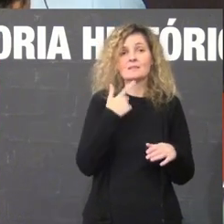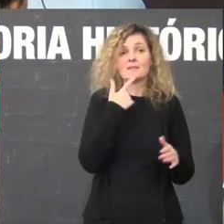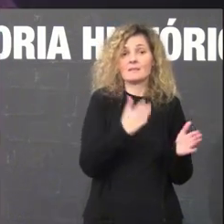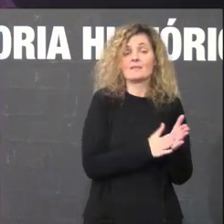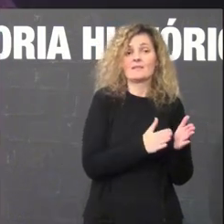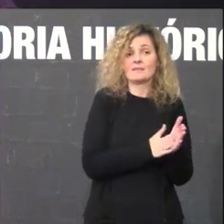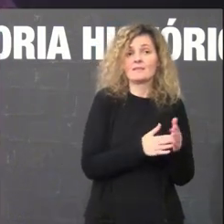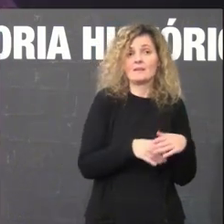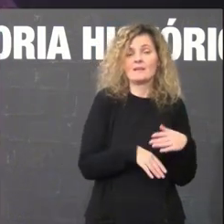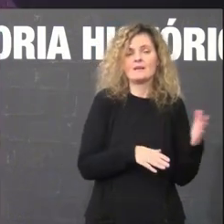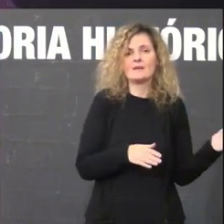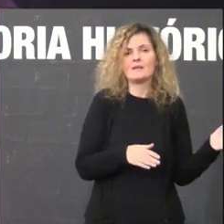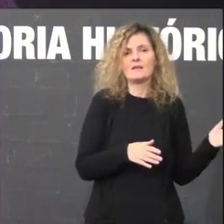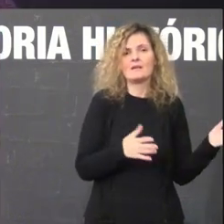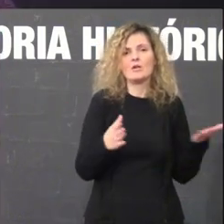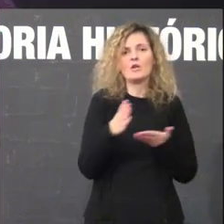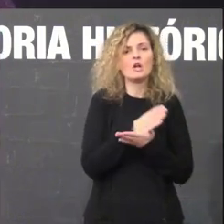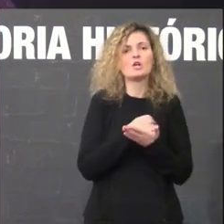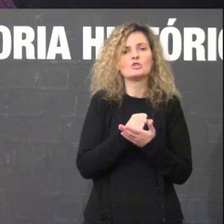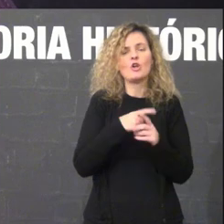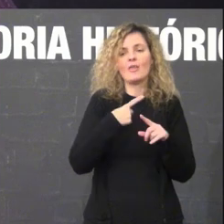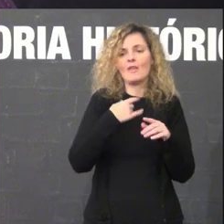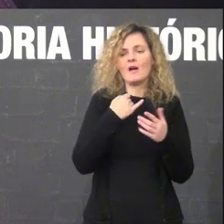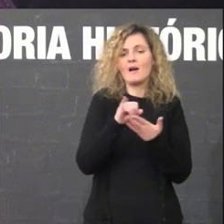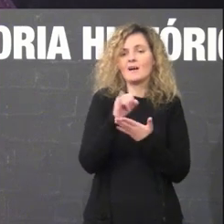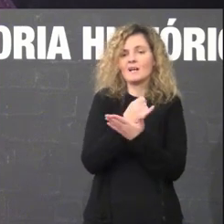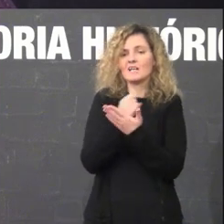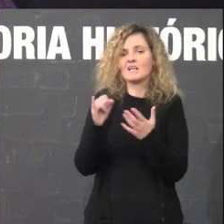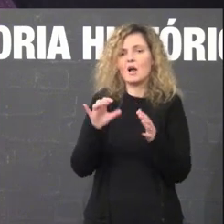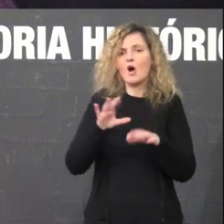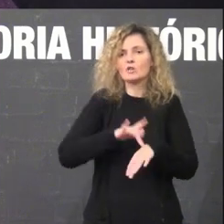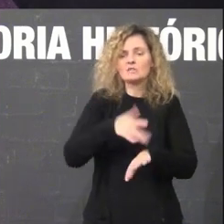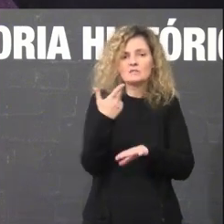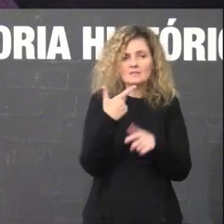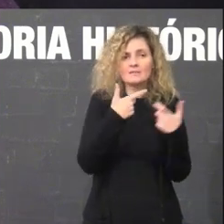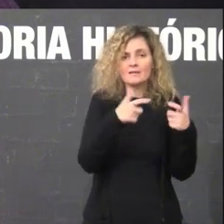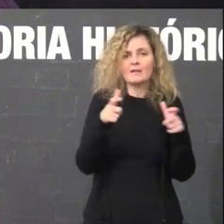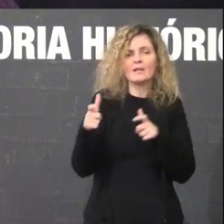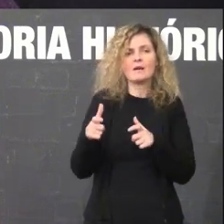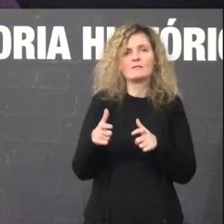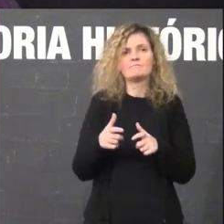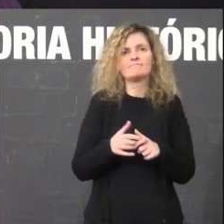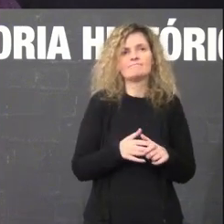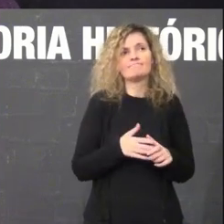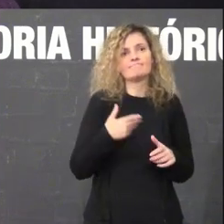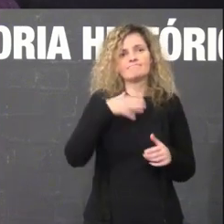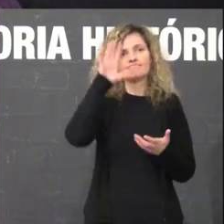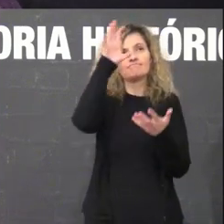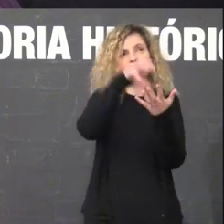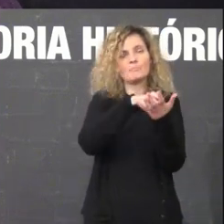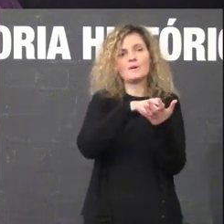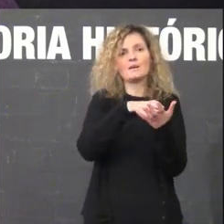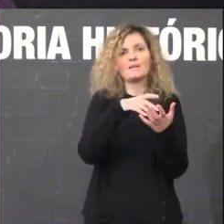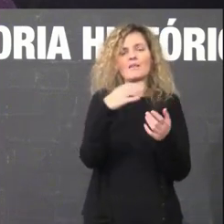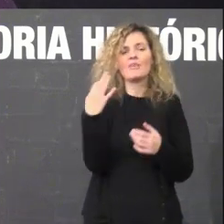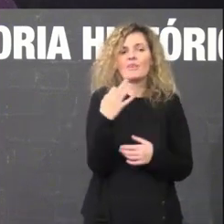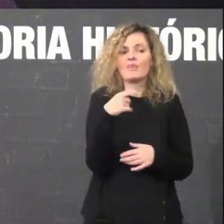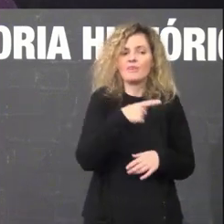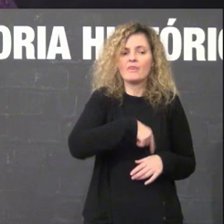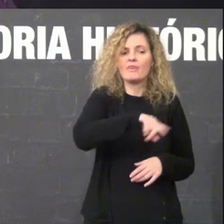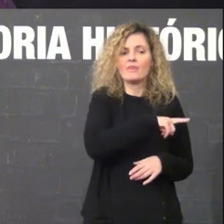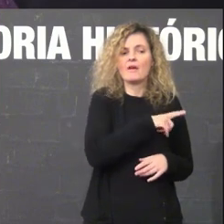izquierdas de toda de toda clase y índole y sensibilidad en este país de países tienen que